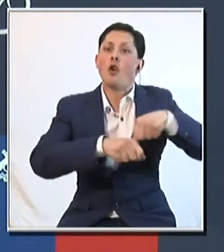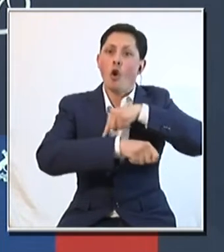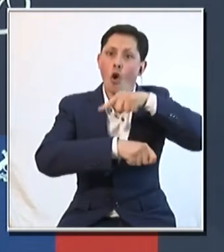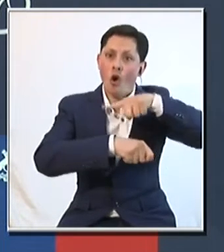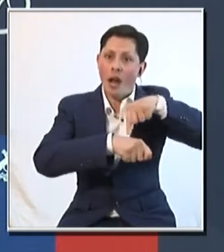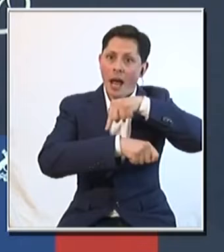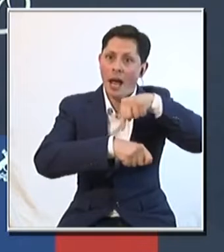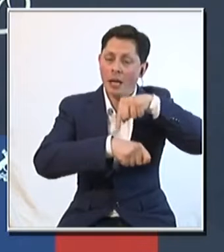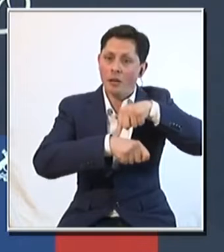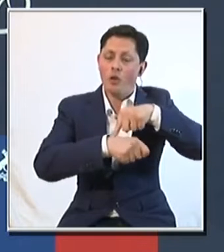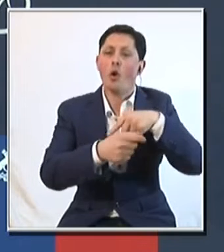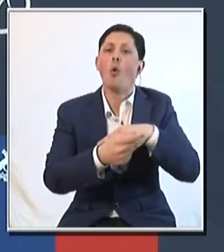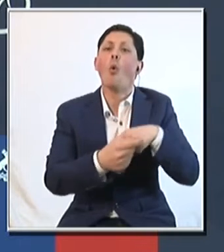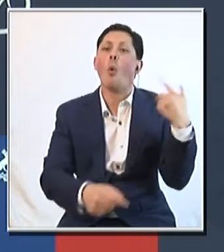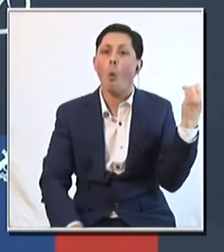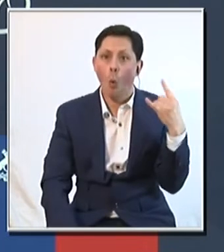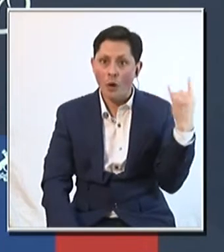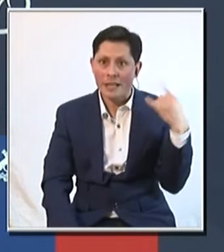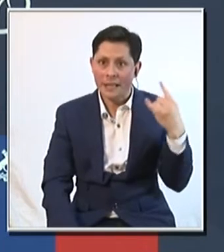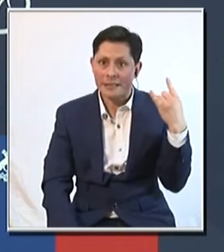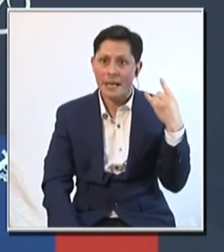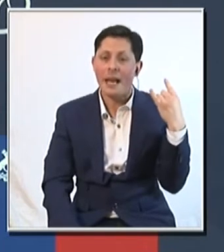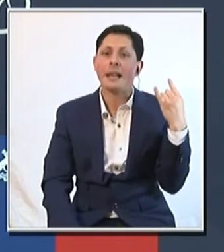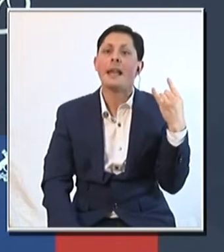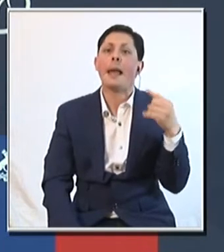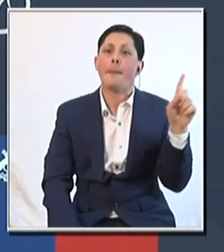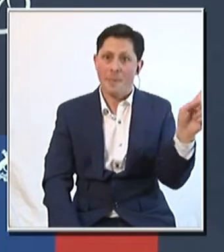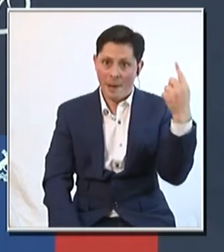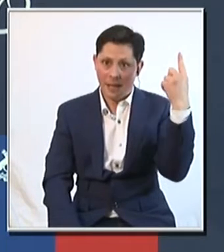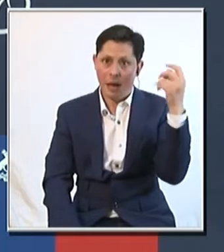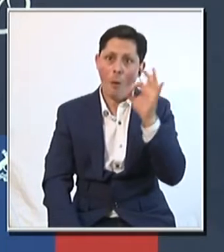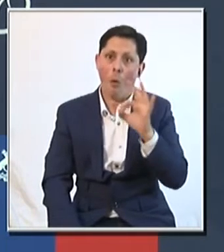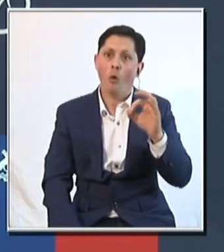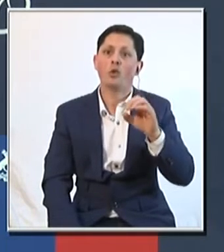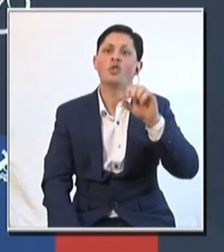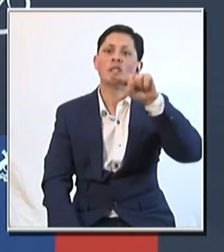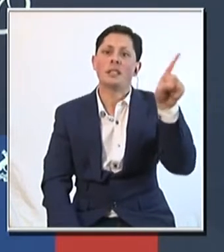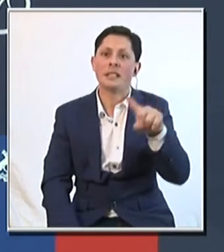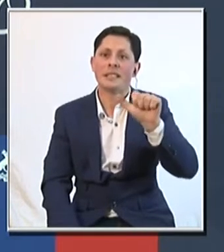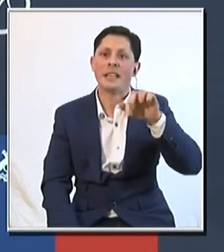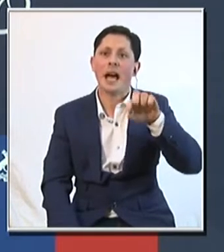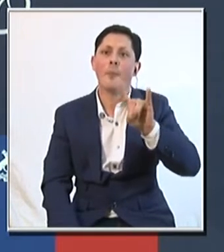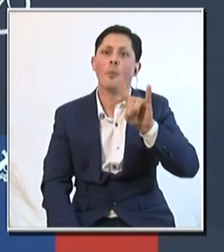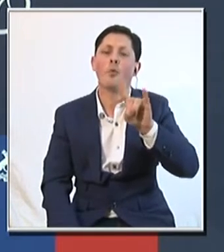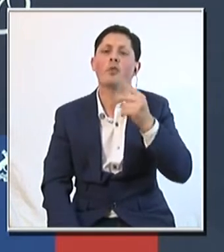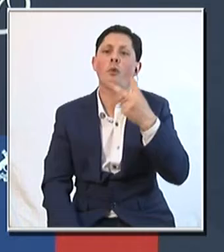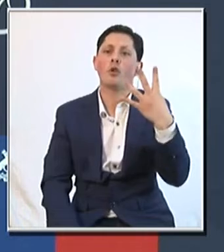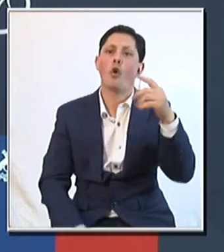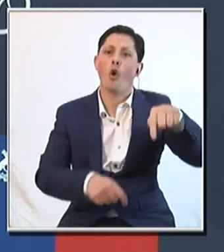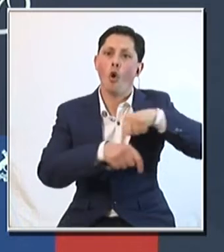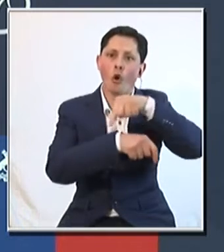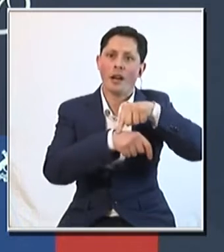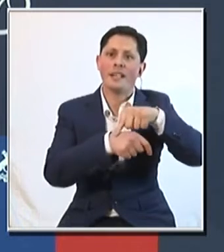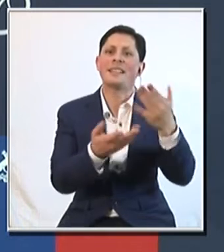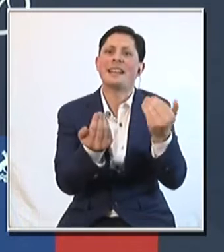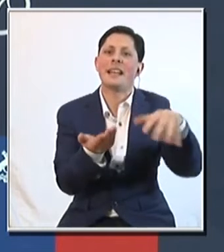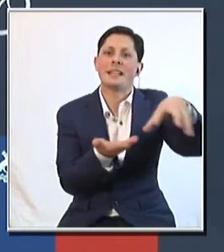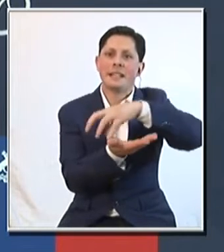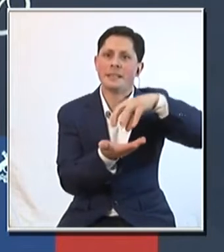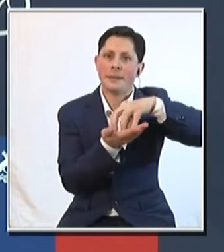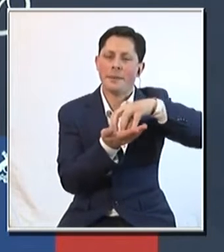de atención de urgencias de la atención primaria o SAPU, con extensión a las 24 horas según la necesidad territorial. Además,